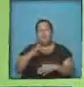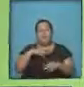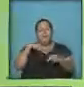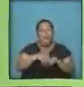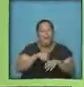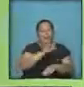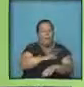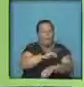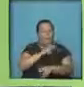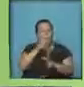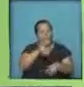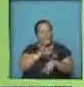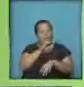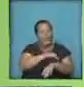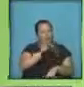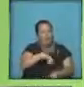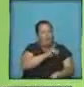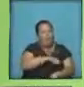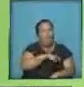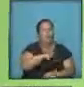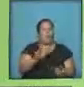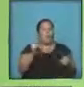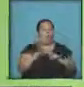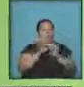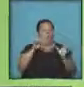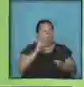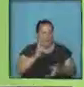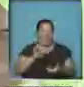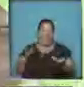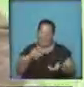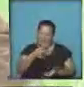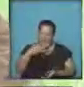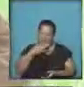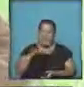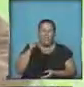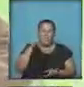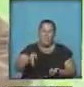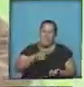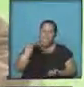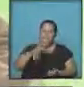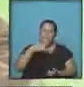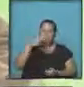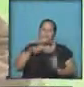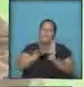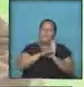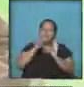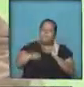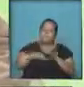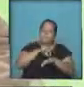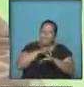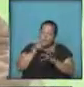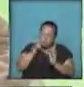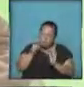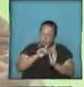continuaste con estas curaciones que te indicaron y esto puede volverse un foco de peligro. Bueno, es cierto eso. Hay que seguir estrictamente las indicaciones.